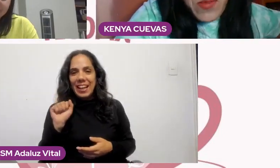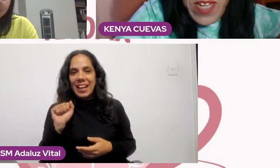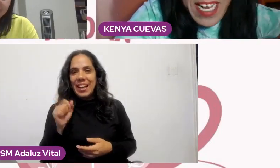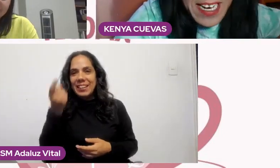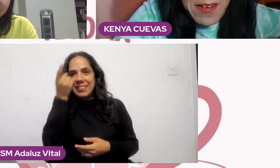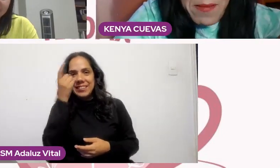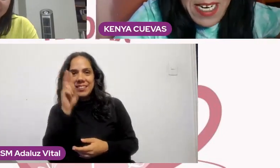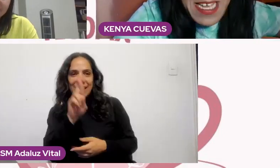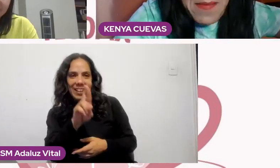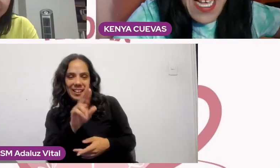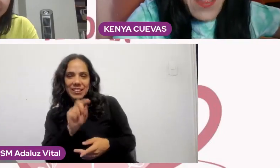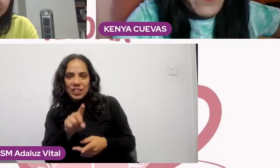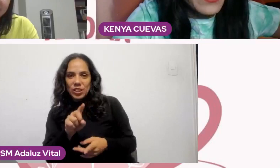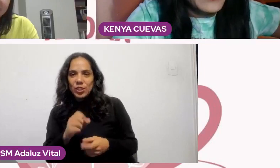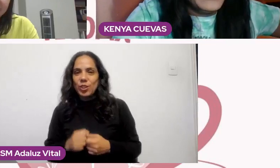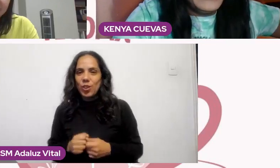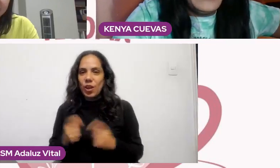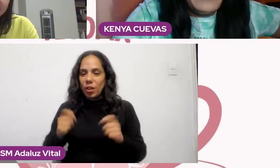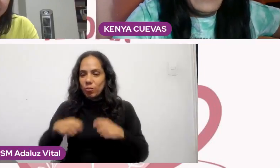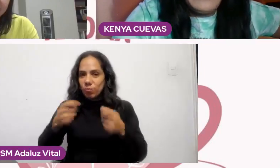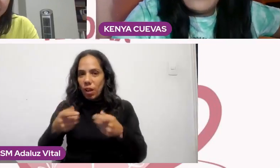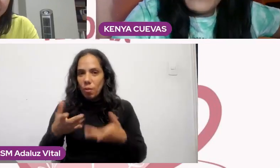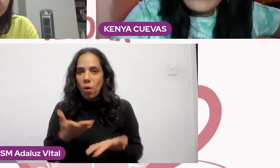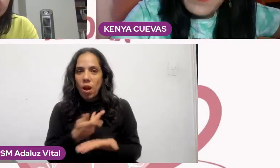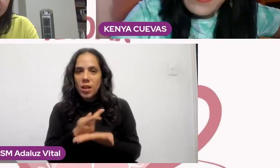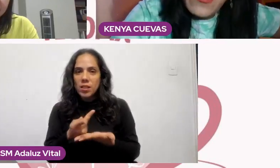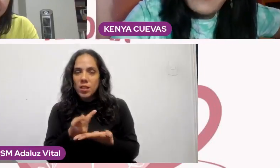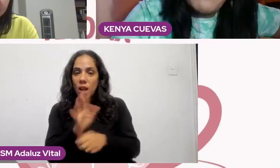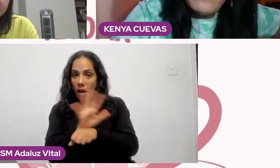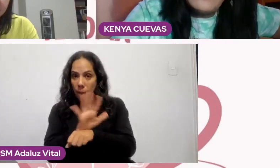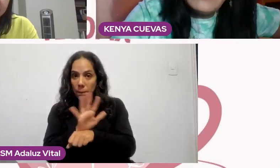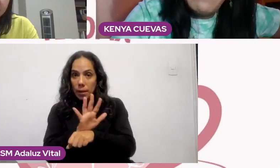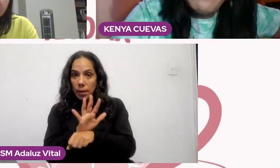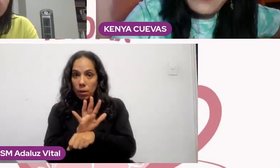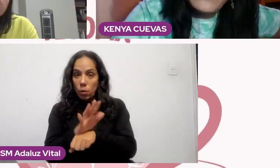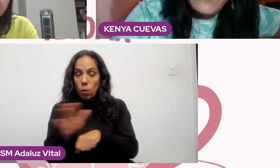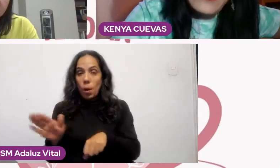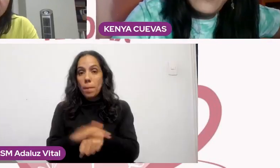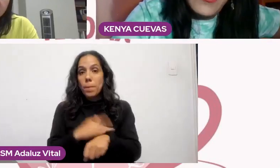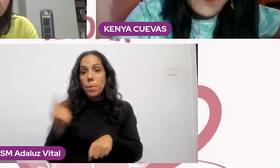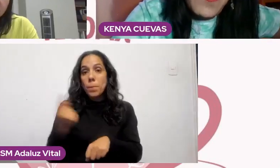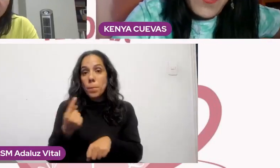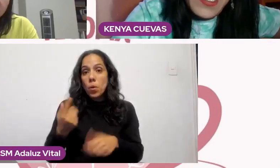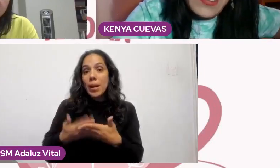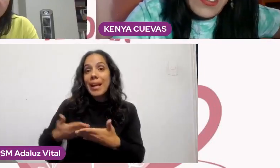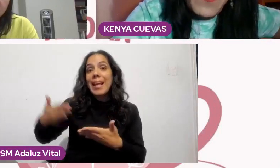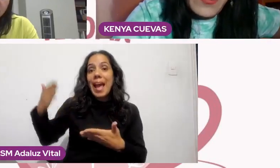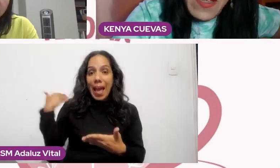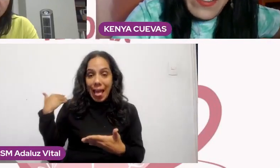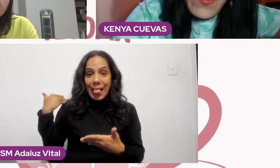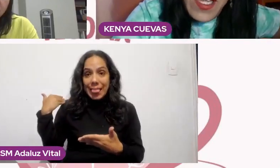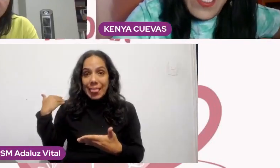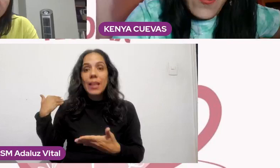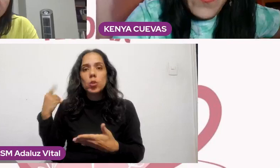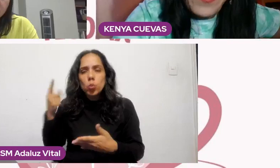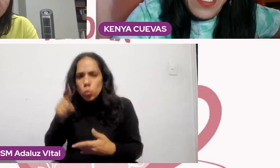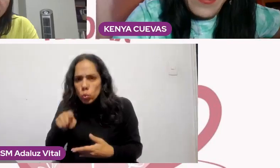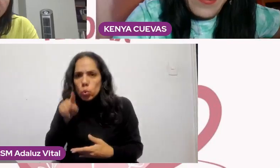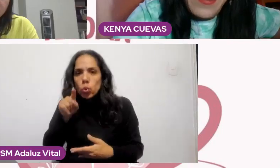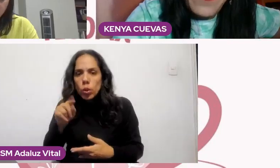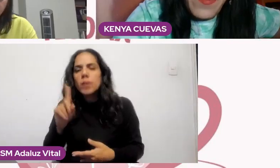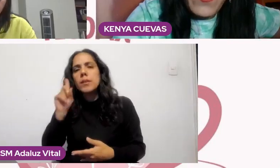es una gran hermana y amiga, ella cuando mataron a Paola estaba buscando una historia de una mujer trans porque estaba